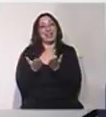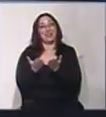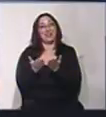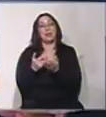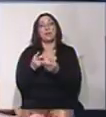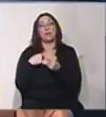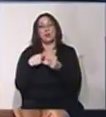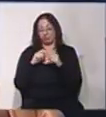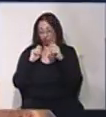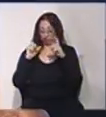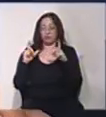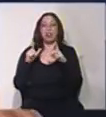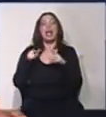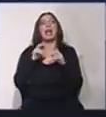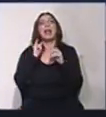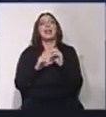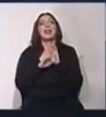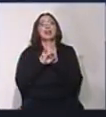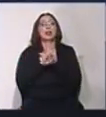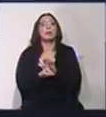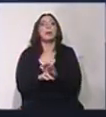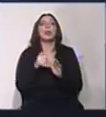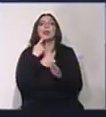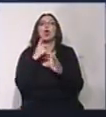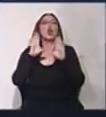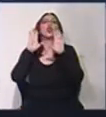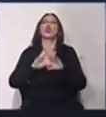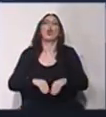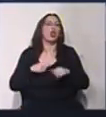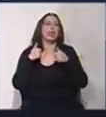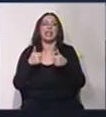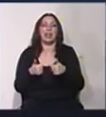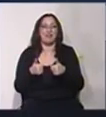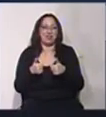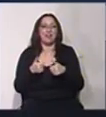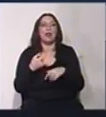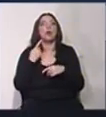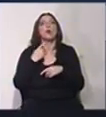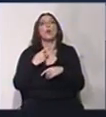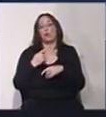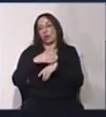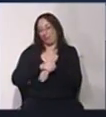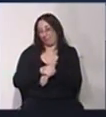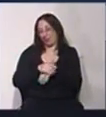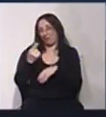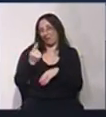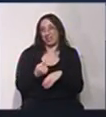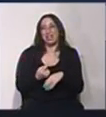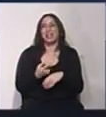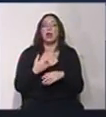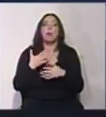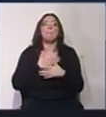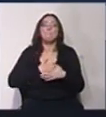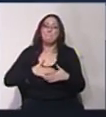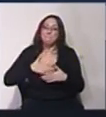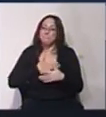me llamó la atención, que hay como recomendaciones, por ejemplo, no decir todo va a estar bien, que es un reflejo, que un amigo viene y te comenta que la está pasando muy